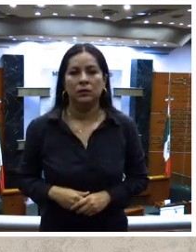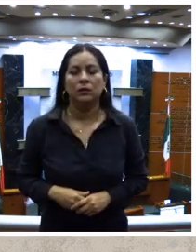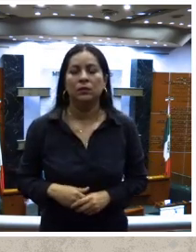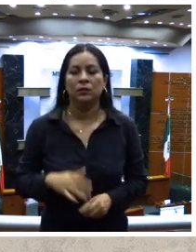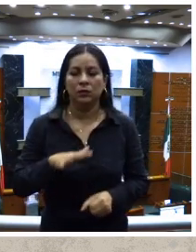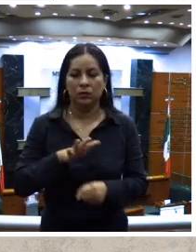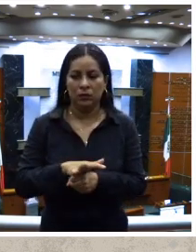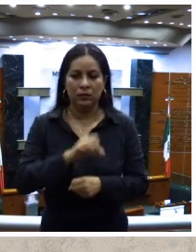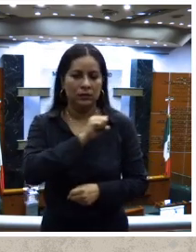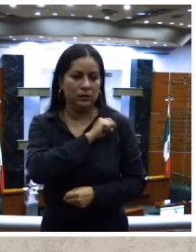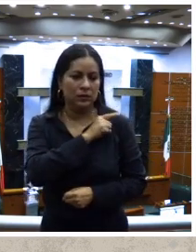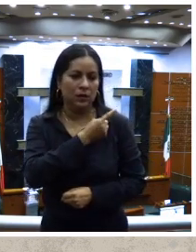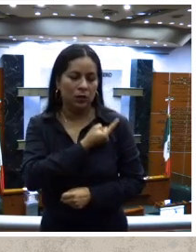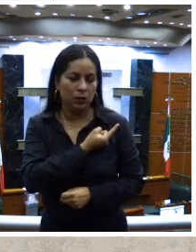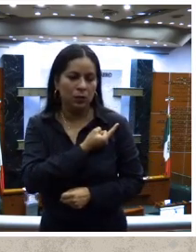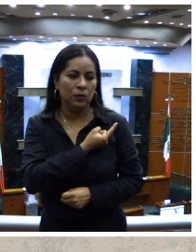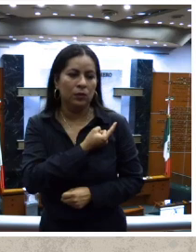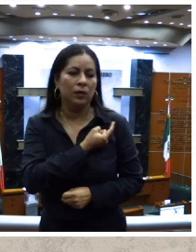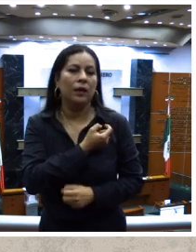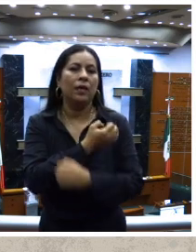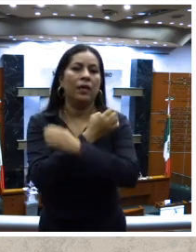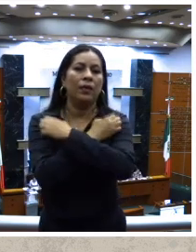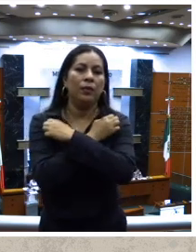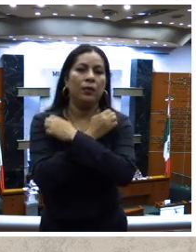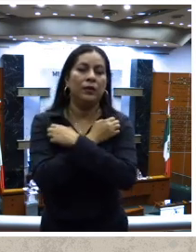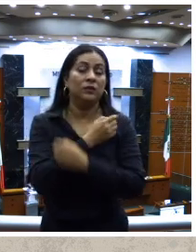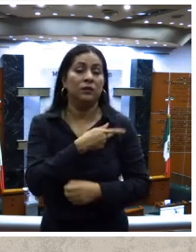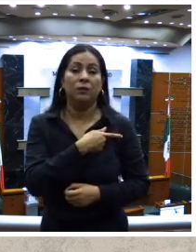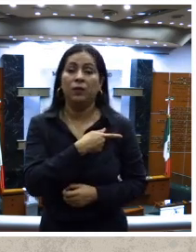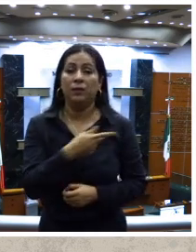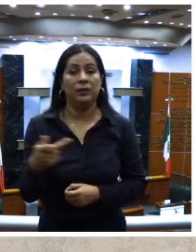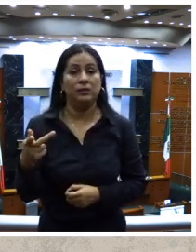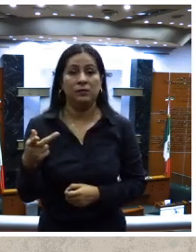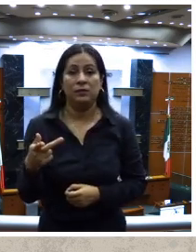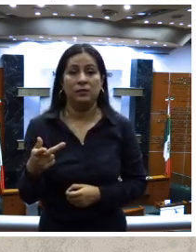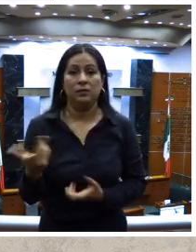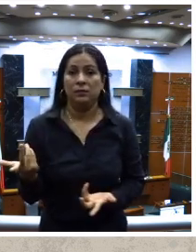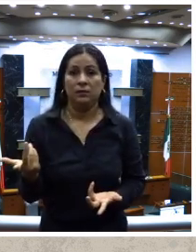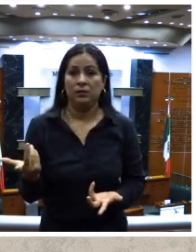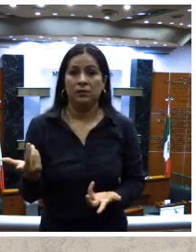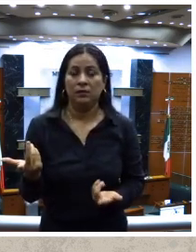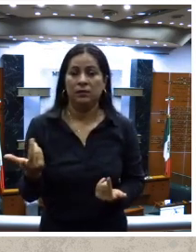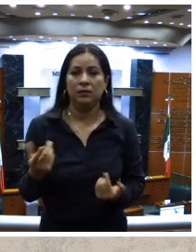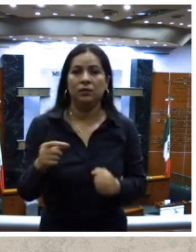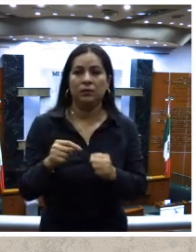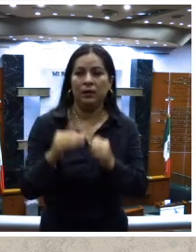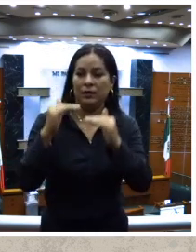fueron salud, educación y pobreza. Lejos de disminuir,